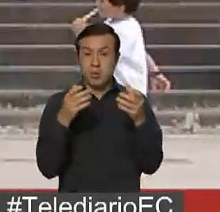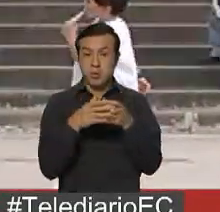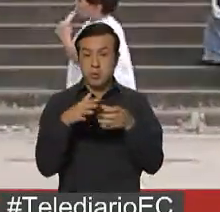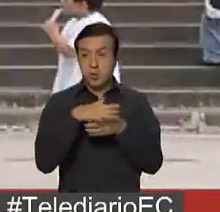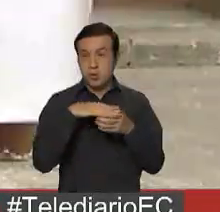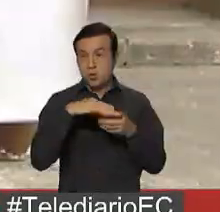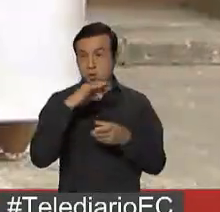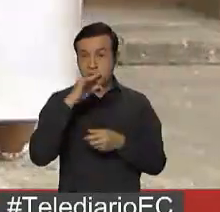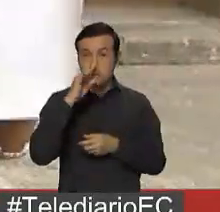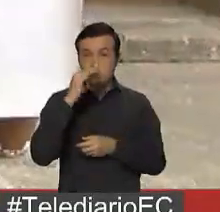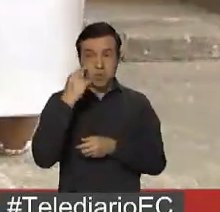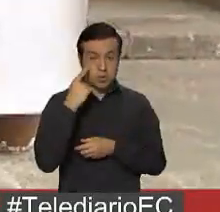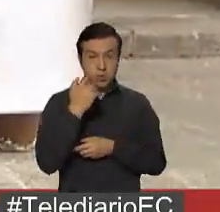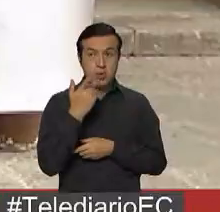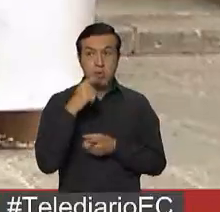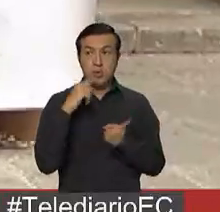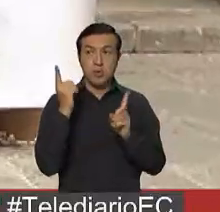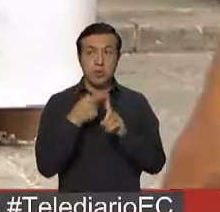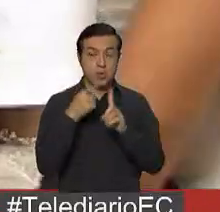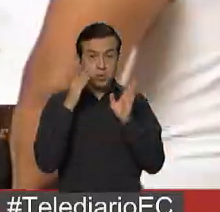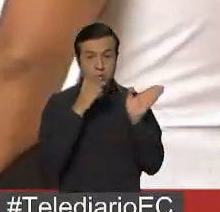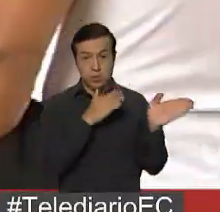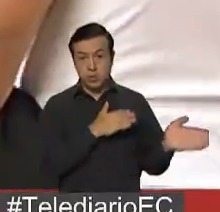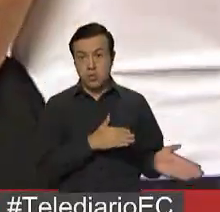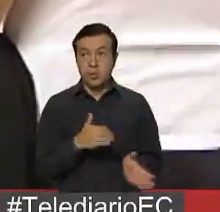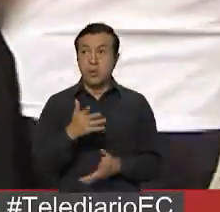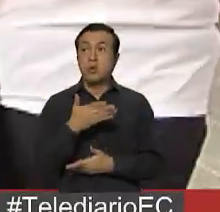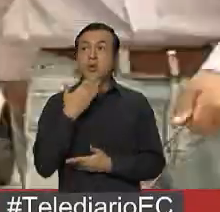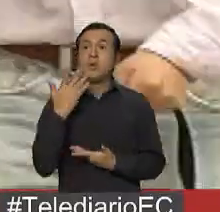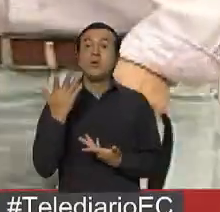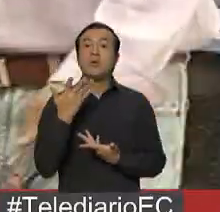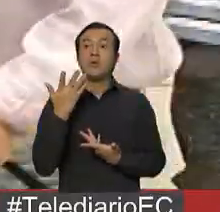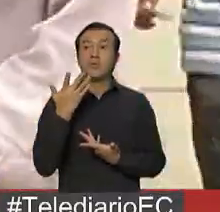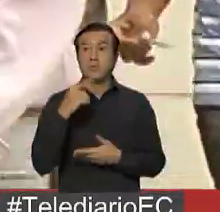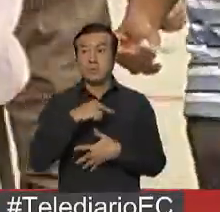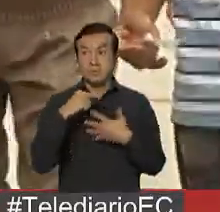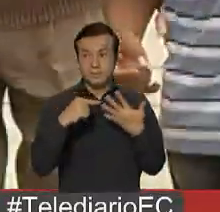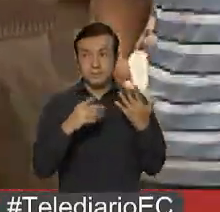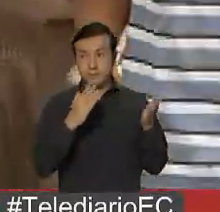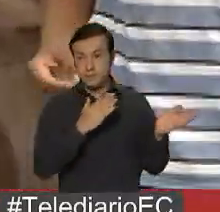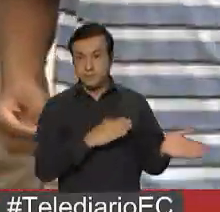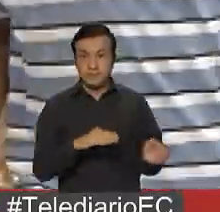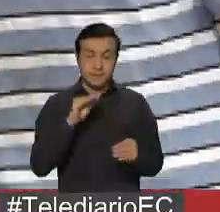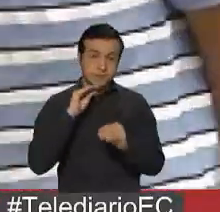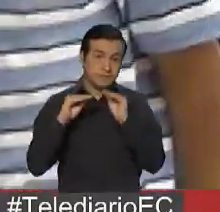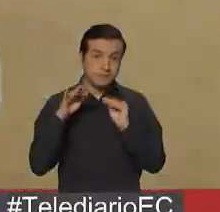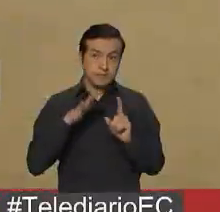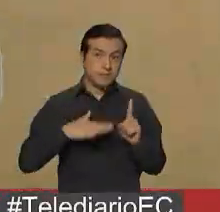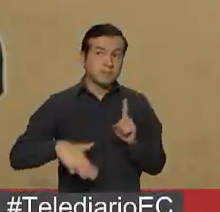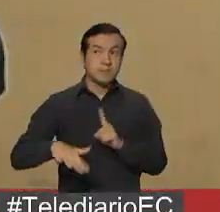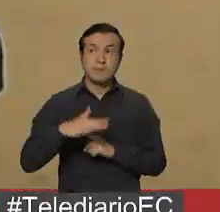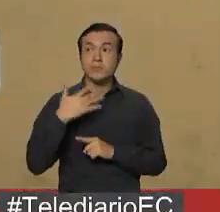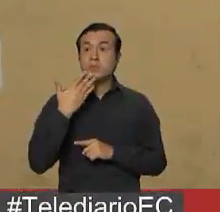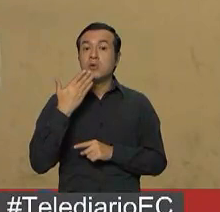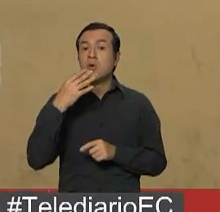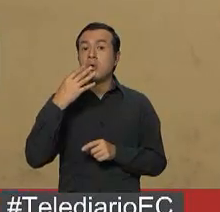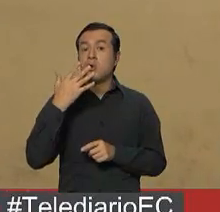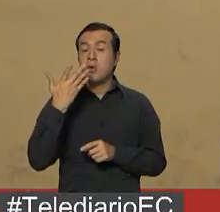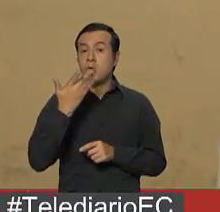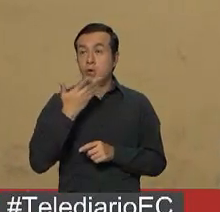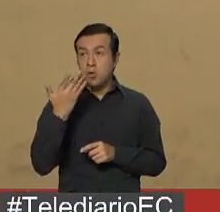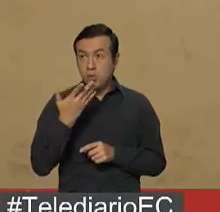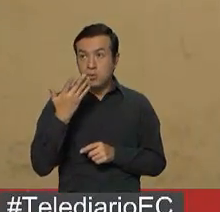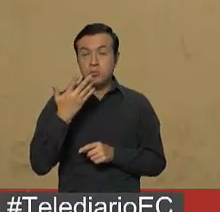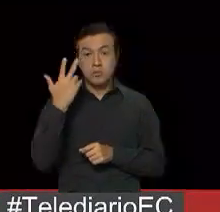según atamaín la primera opción que se maneja para que se efectúen los comicios presidenciales es a través de un voto segmentado